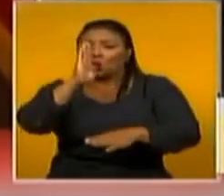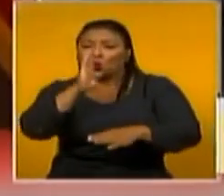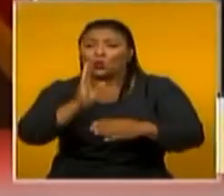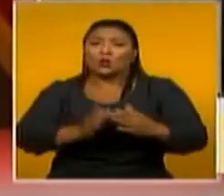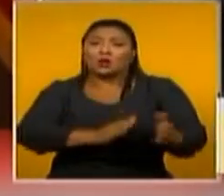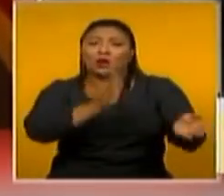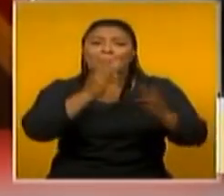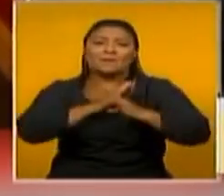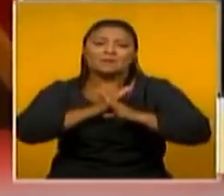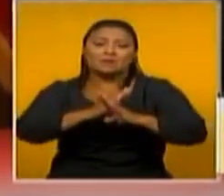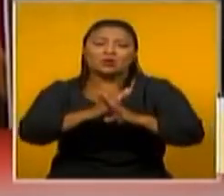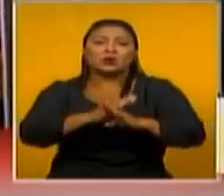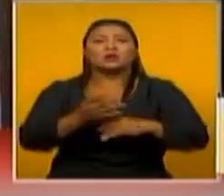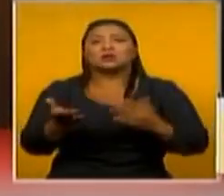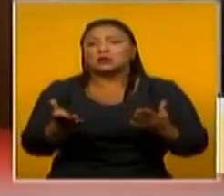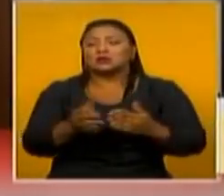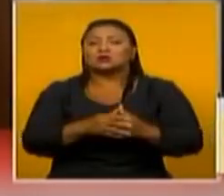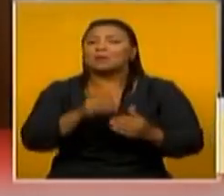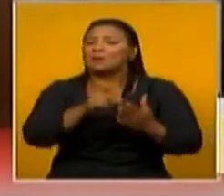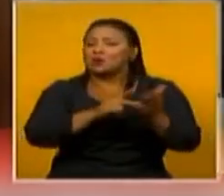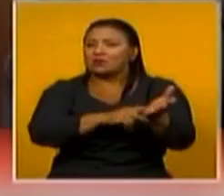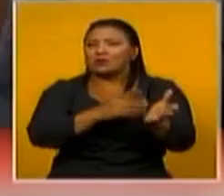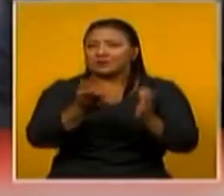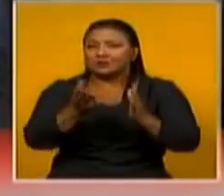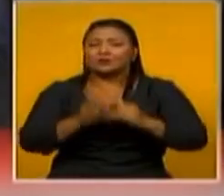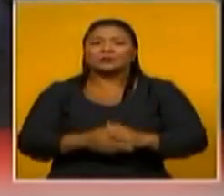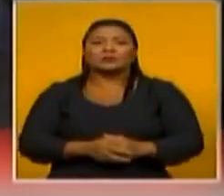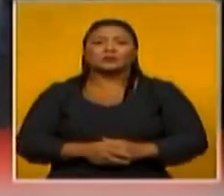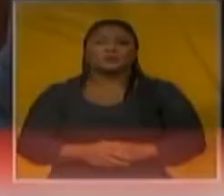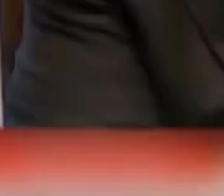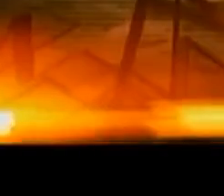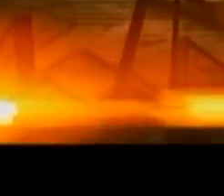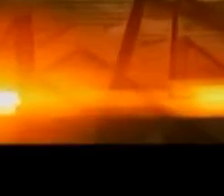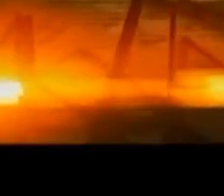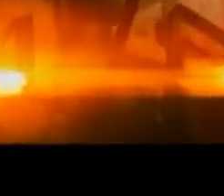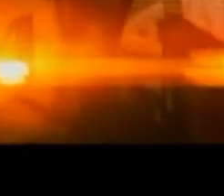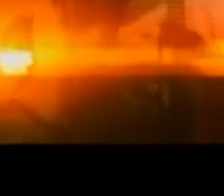recibido protección bajo este programa.